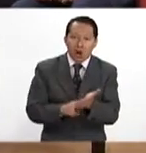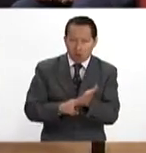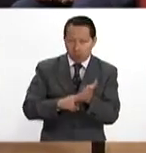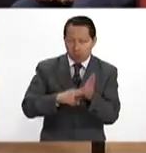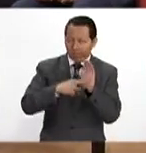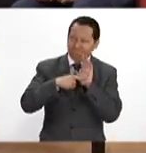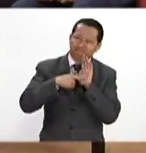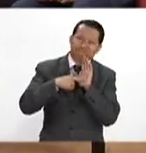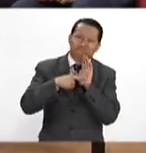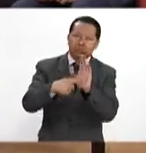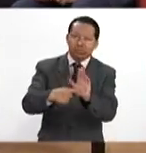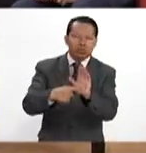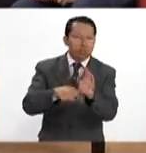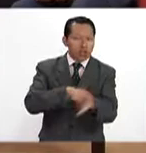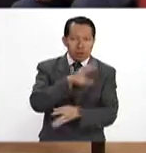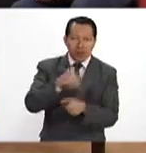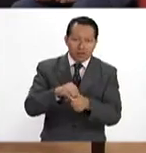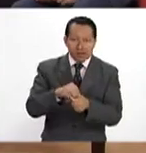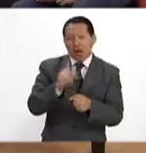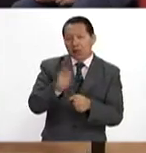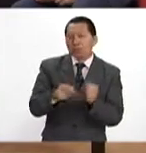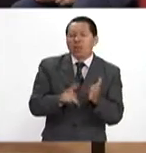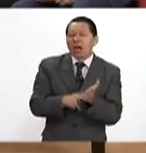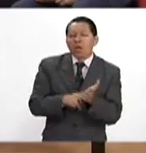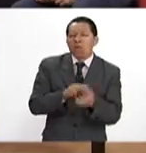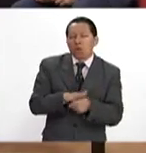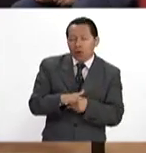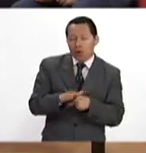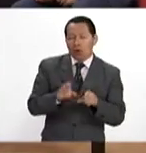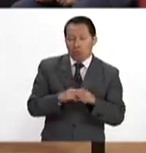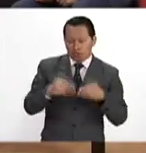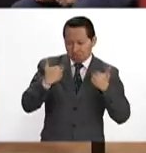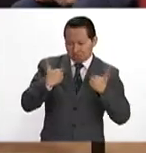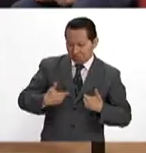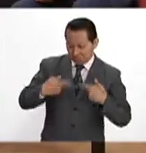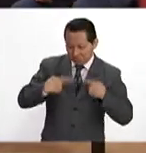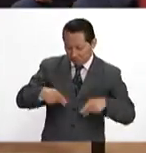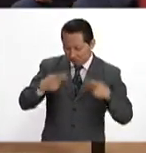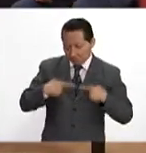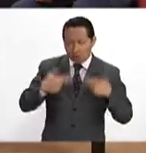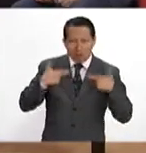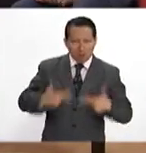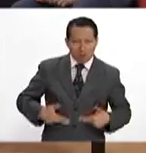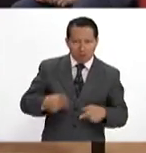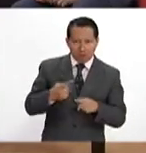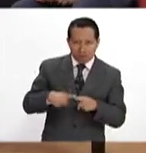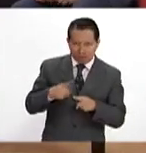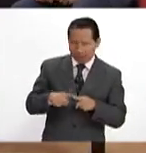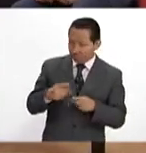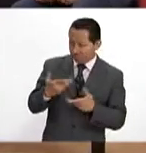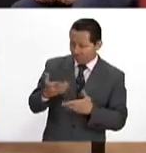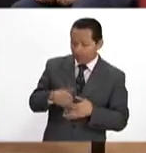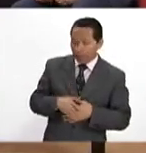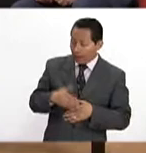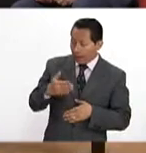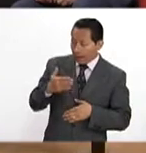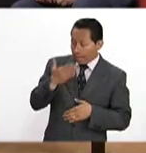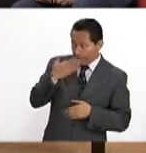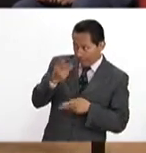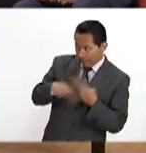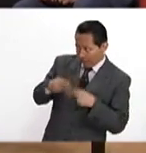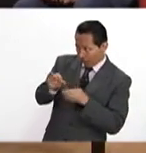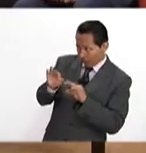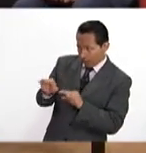todos sentidos, como seres humanos, como mexicanos. Muchas gracias por estar aquí. Muchas gracias, Pati. Gracias, Bienvenido, Omar. un placer volverte a tener por Muy acá. amables. Gracias por